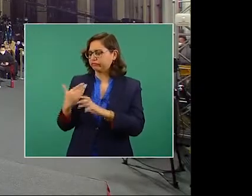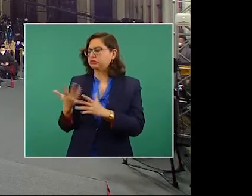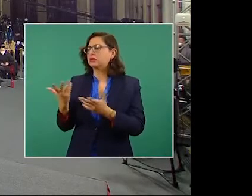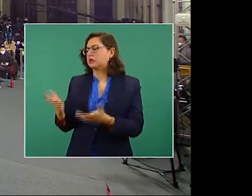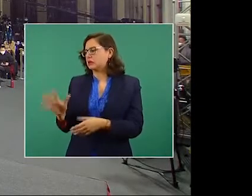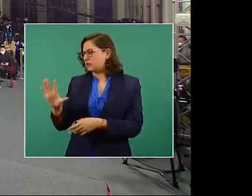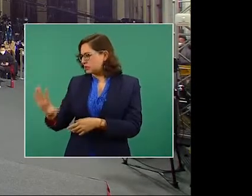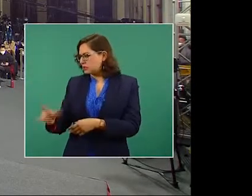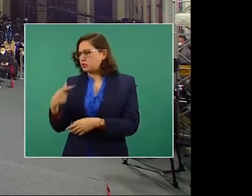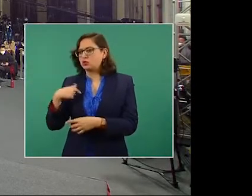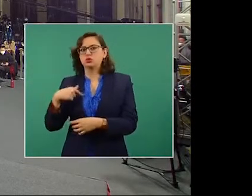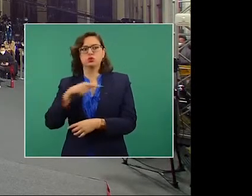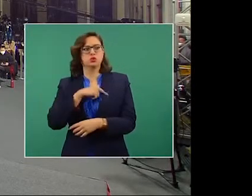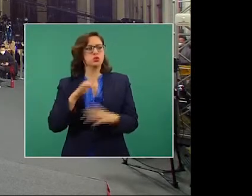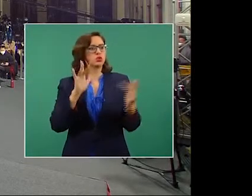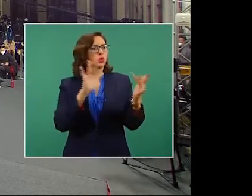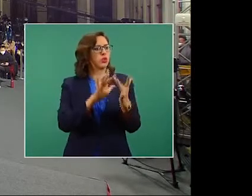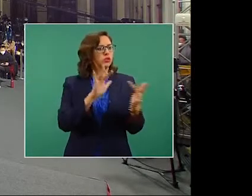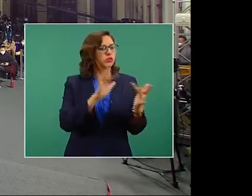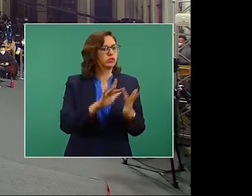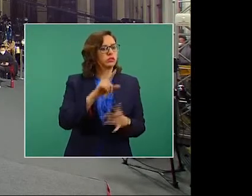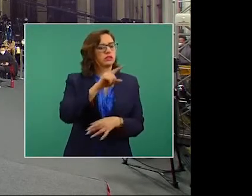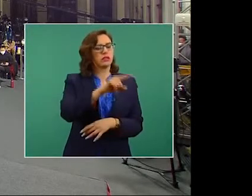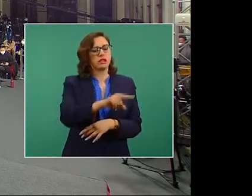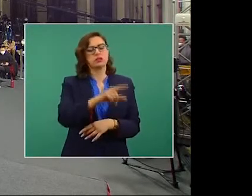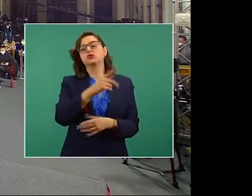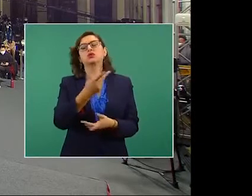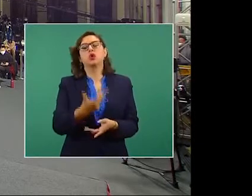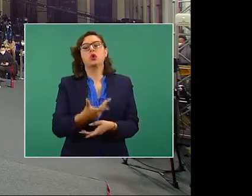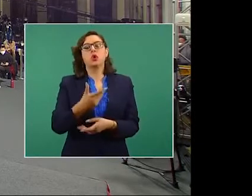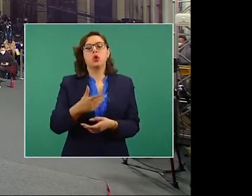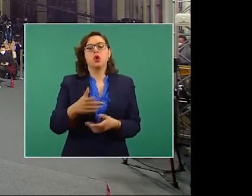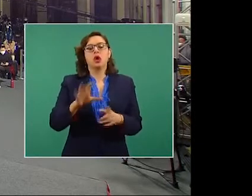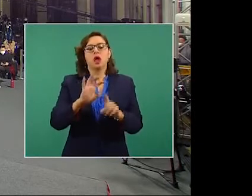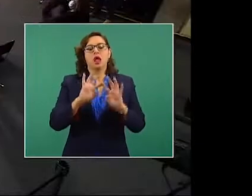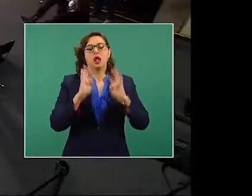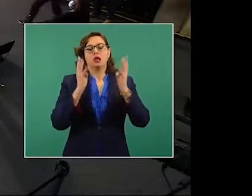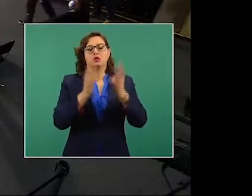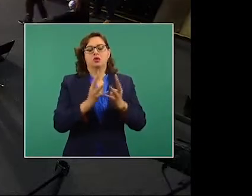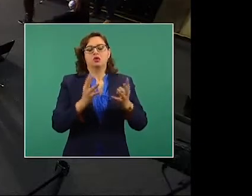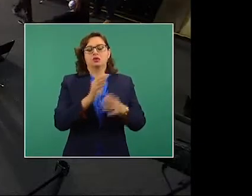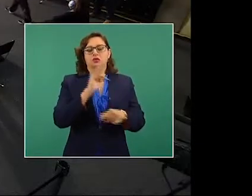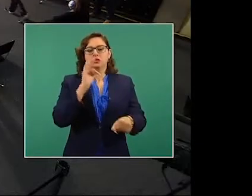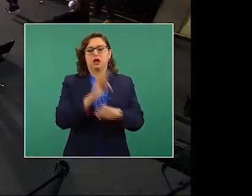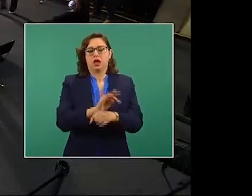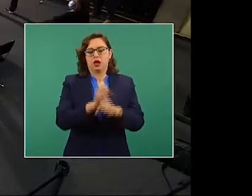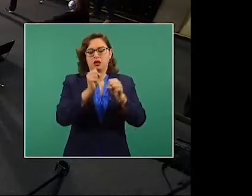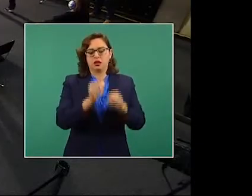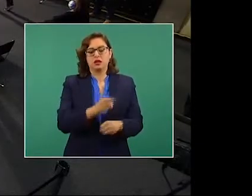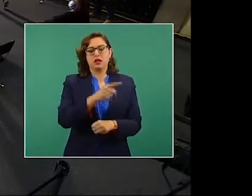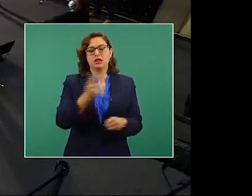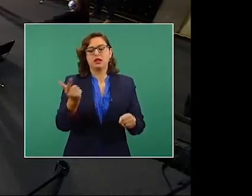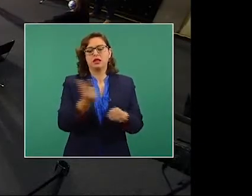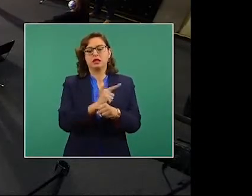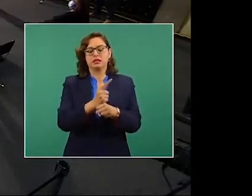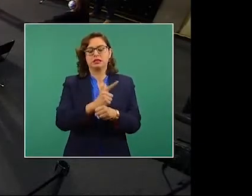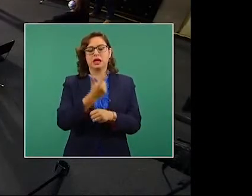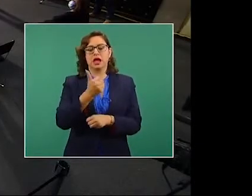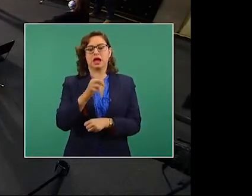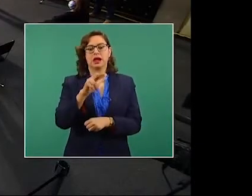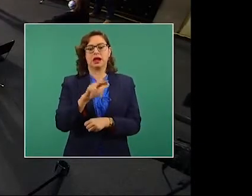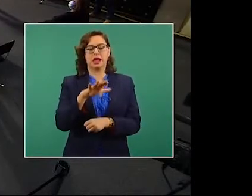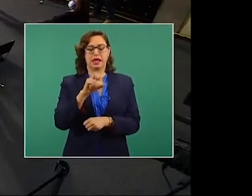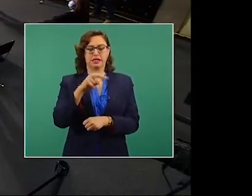Consejo Ciudadano de Seguridad Pública, donde hemos tenido la estupenda atención del licenciado Graciano Cruz,